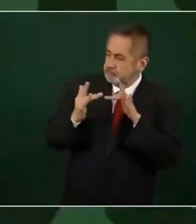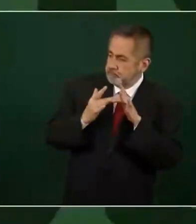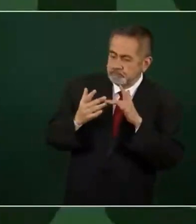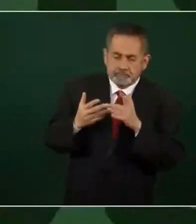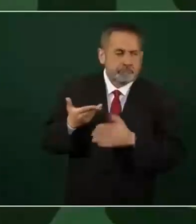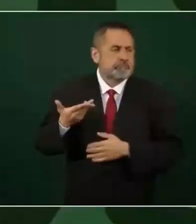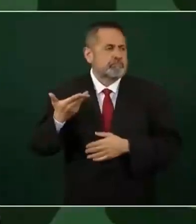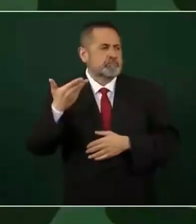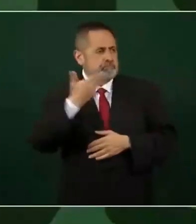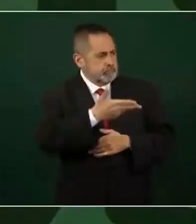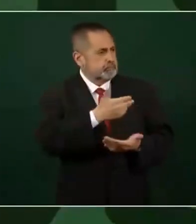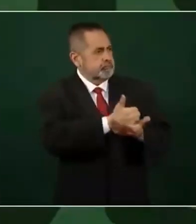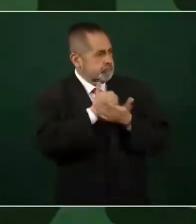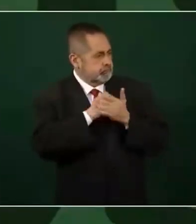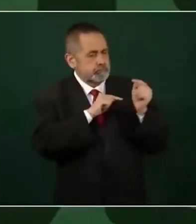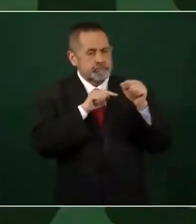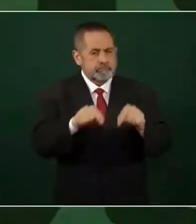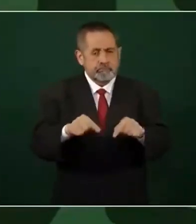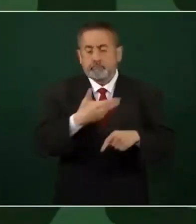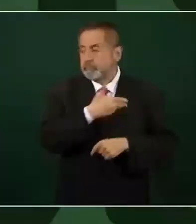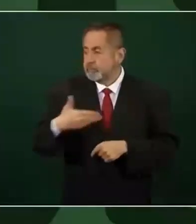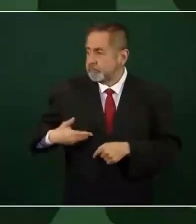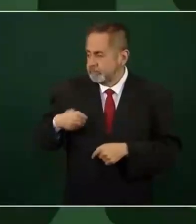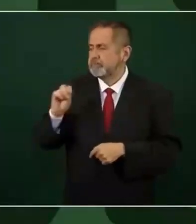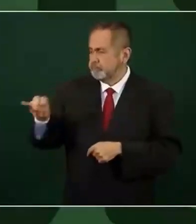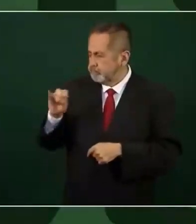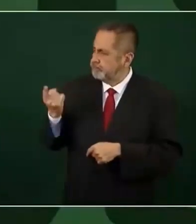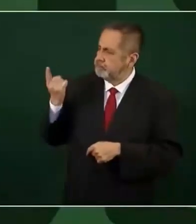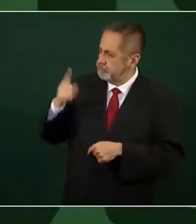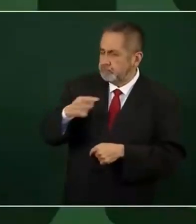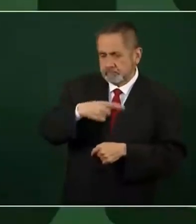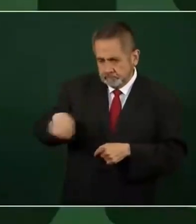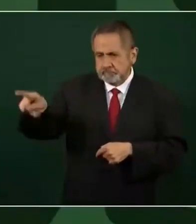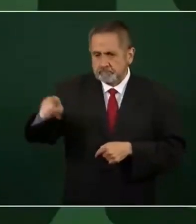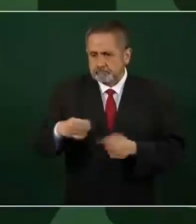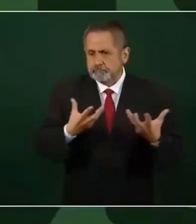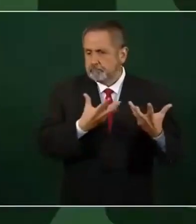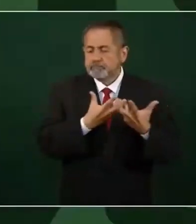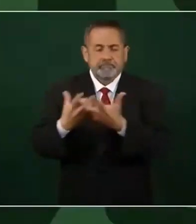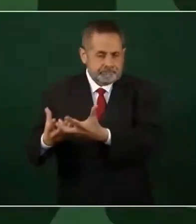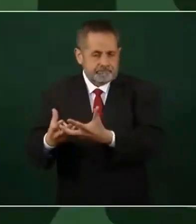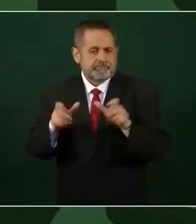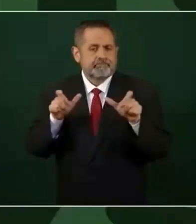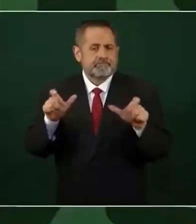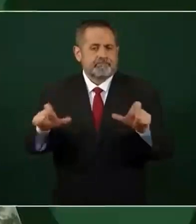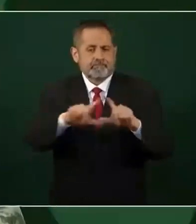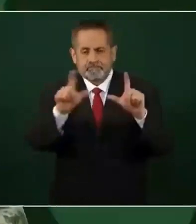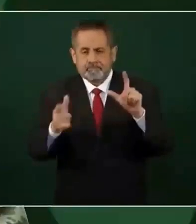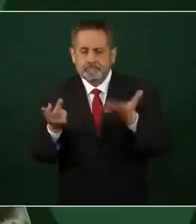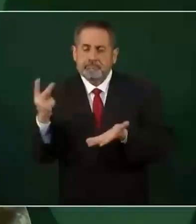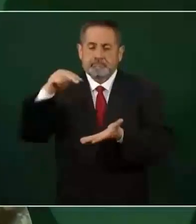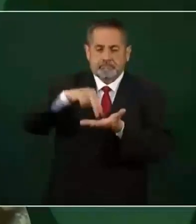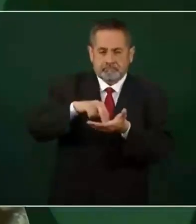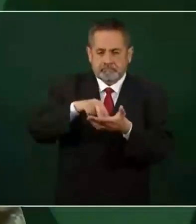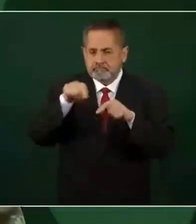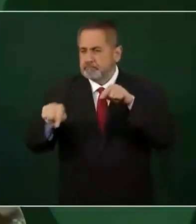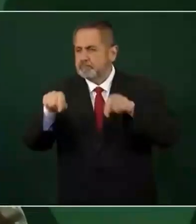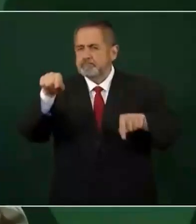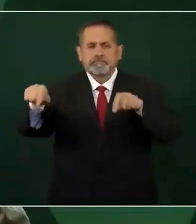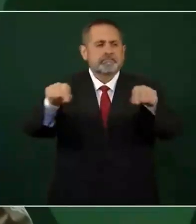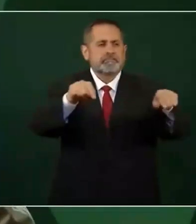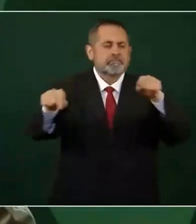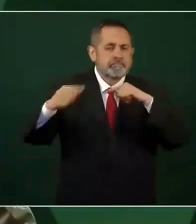y solicitó el apoyo, y el señor presidente nos dio la instrucción de coordinarnos, analizar y determinar